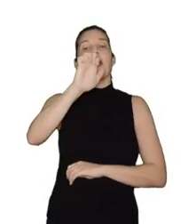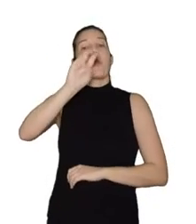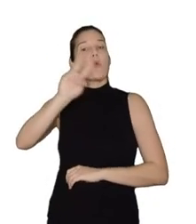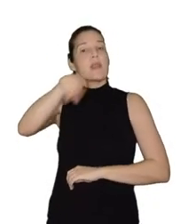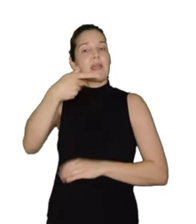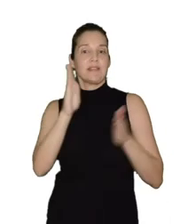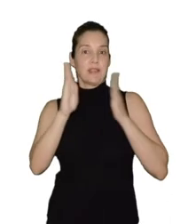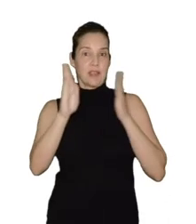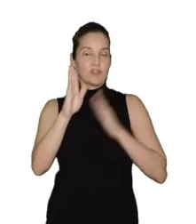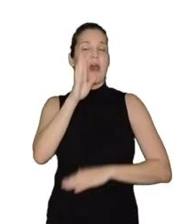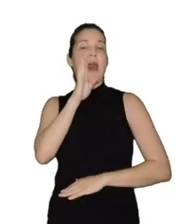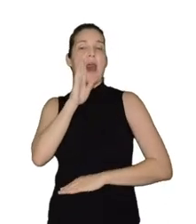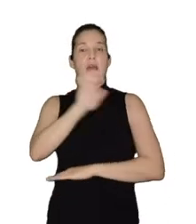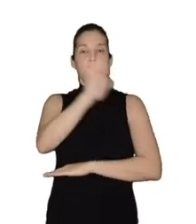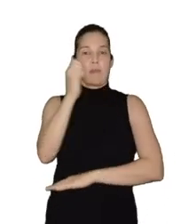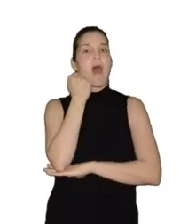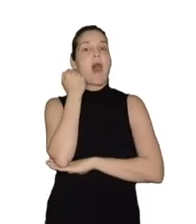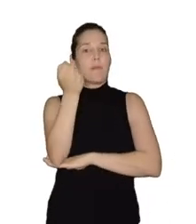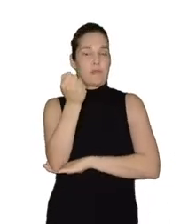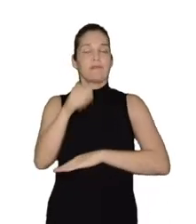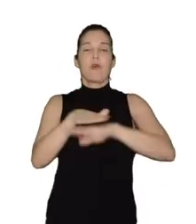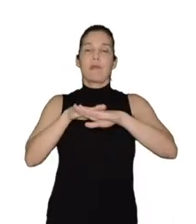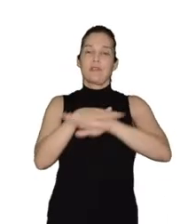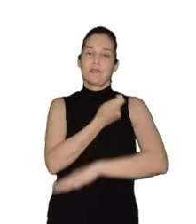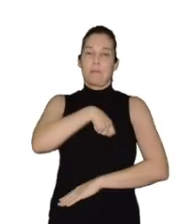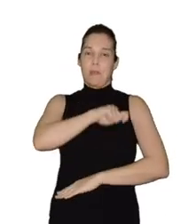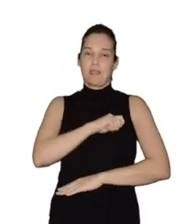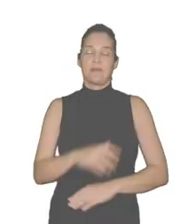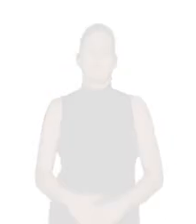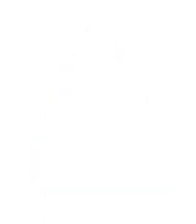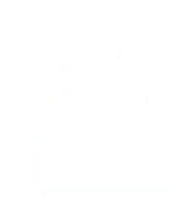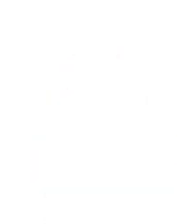Next Generation. Una manera de hacer Europa. Gobierno de España.